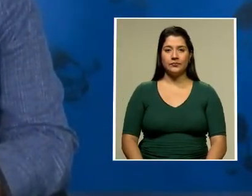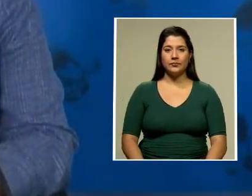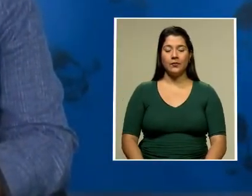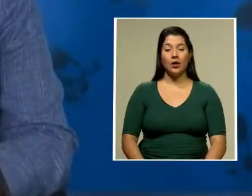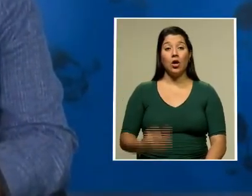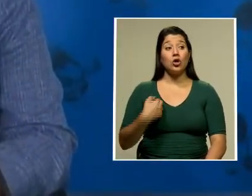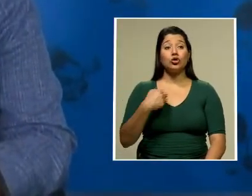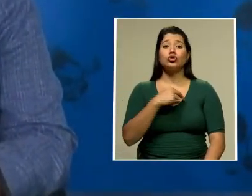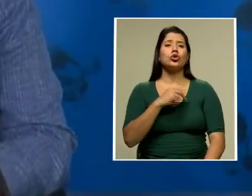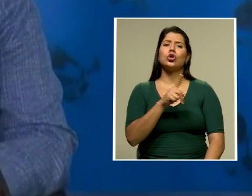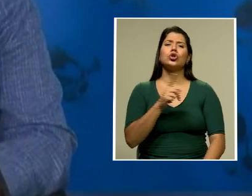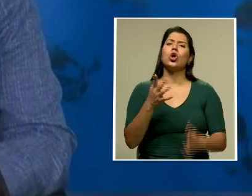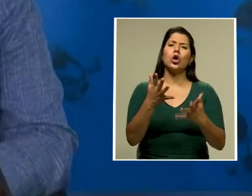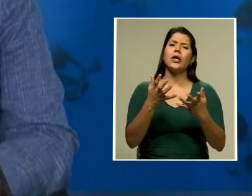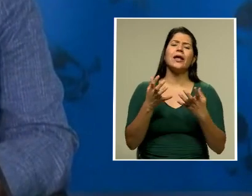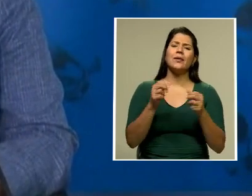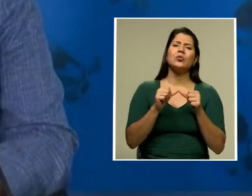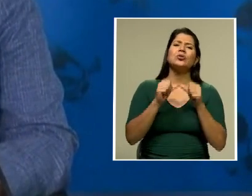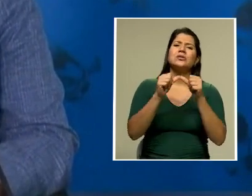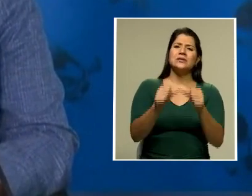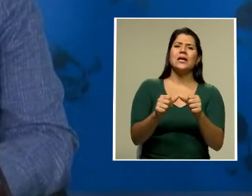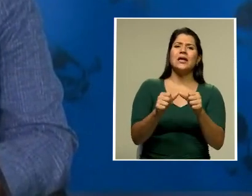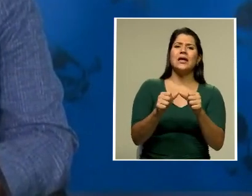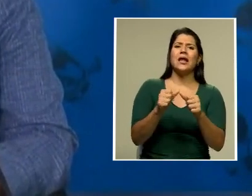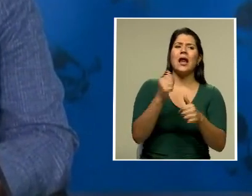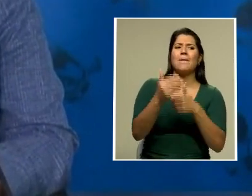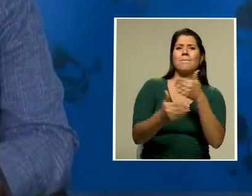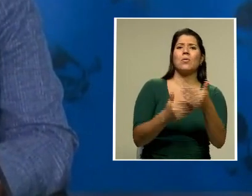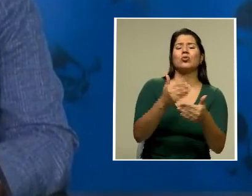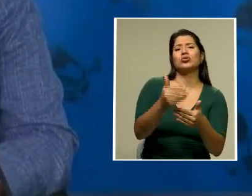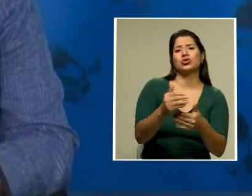No tenemos intención de seguir este camino propuesto por Francia.